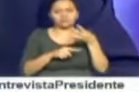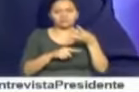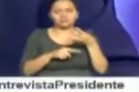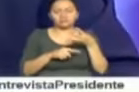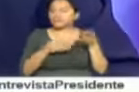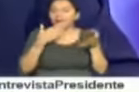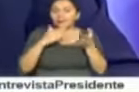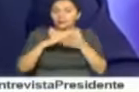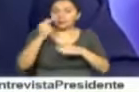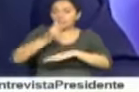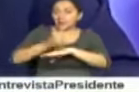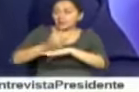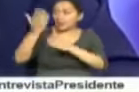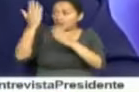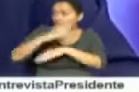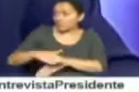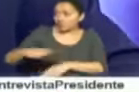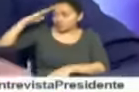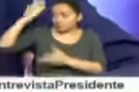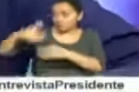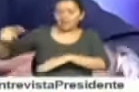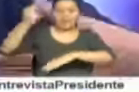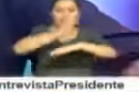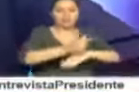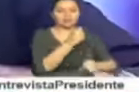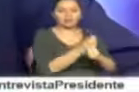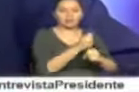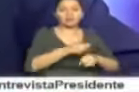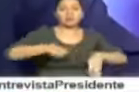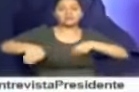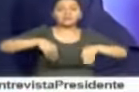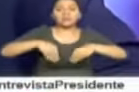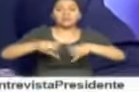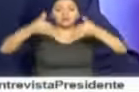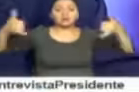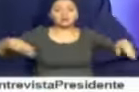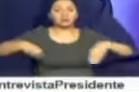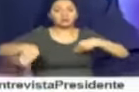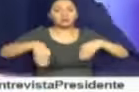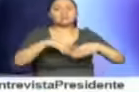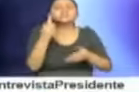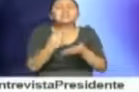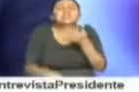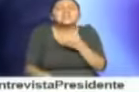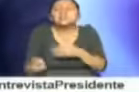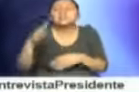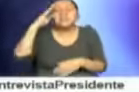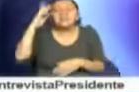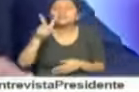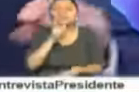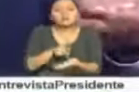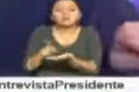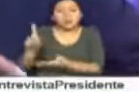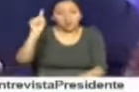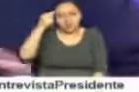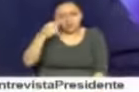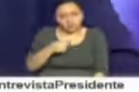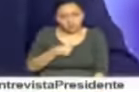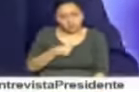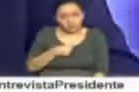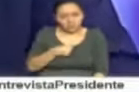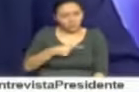pensiones. Su propio sistema de supermercados, comisariato, ¿qué tiene que ver eso con la vida militar? Todo pagado por el pueblo ecuatoriano, mientras